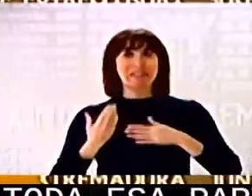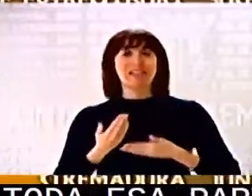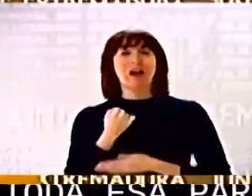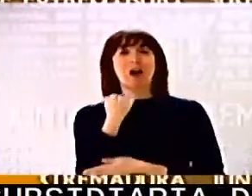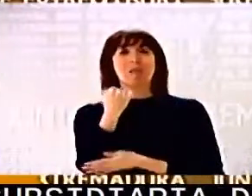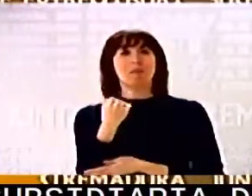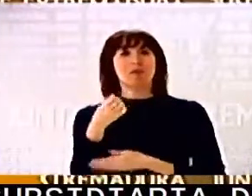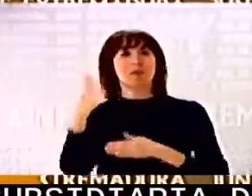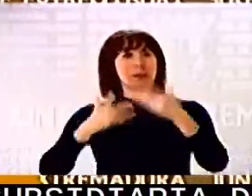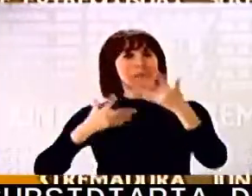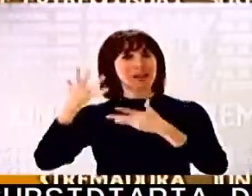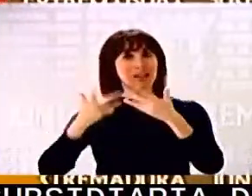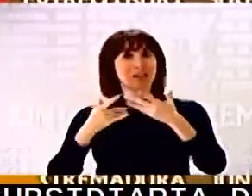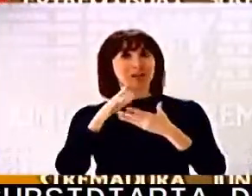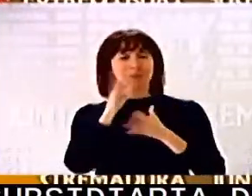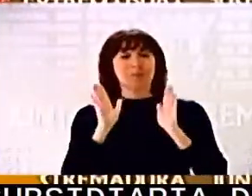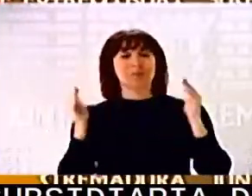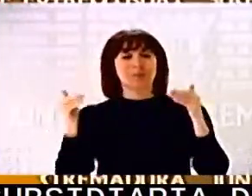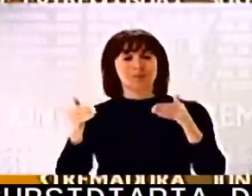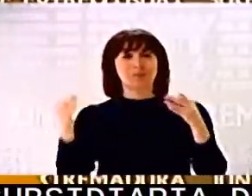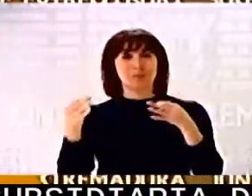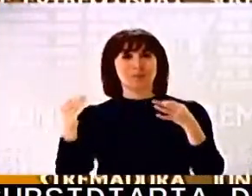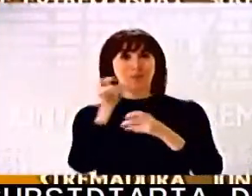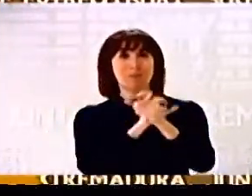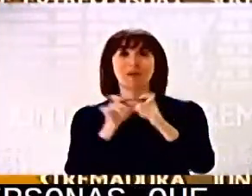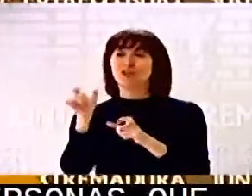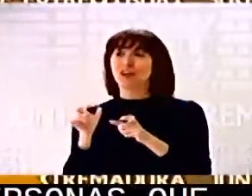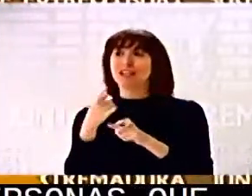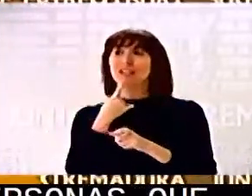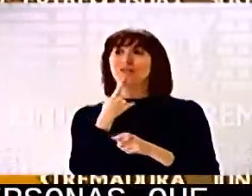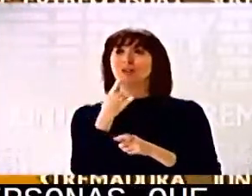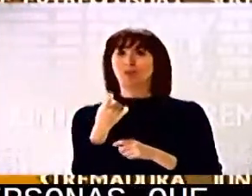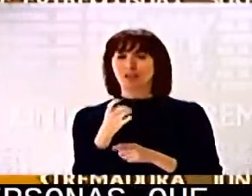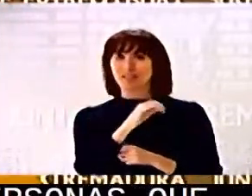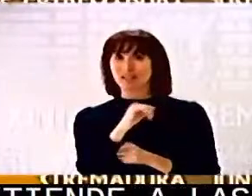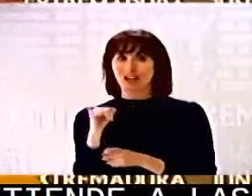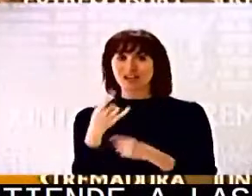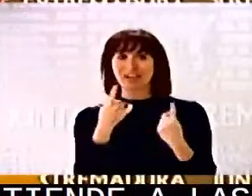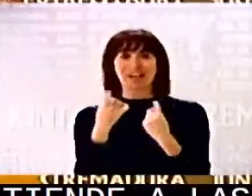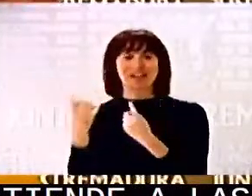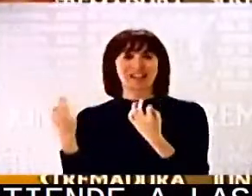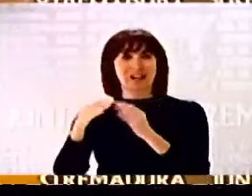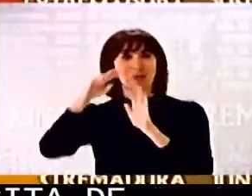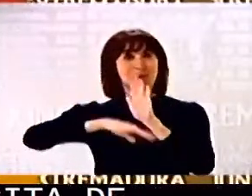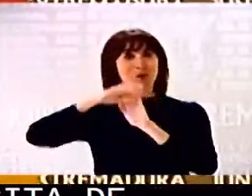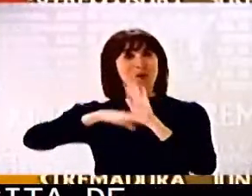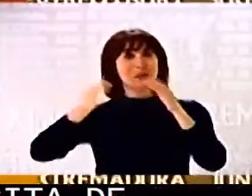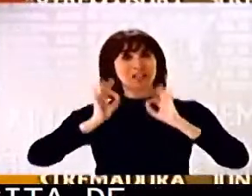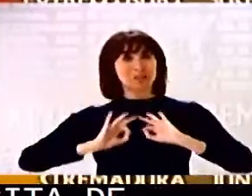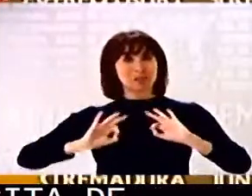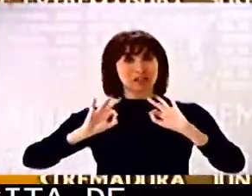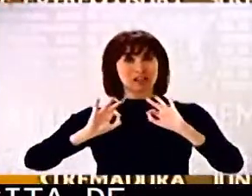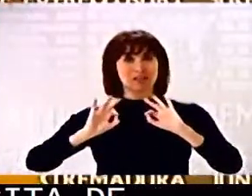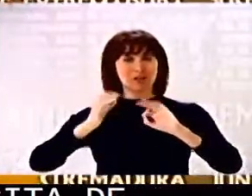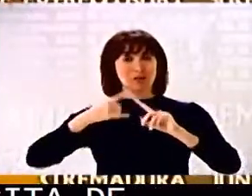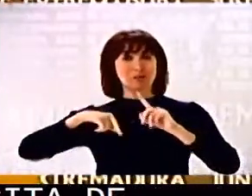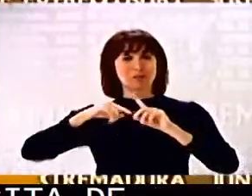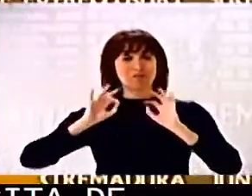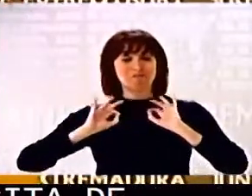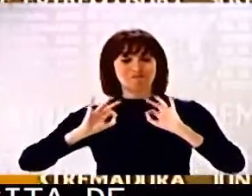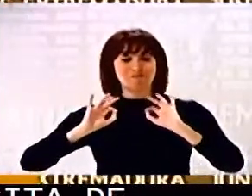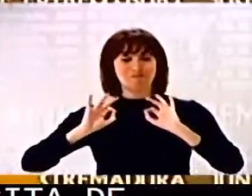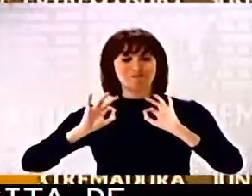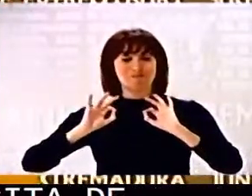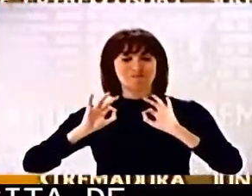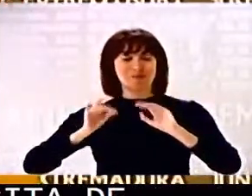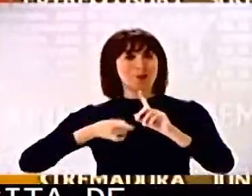la Administración que atiende a las personas que tienen dificultades y que necesitan de programas específicos y especializados